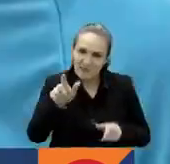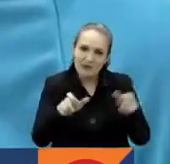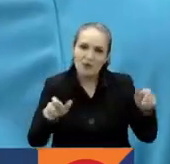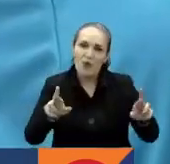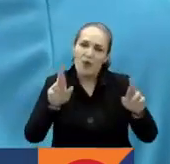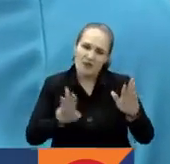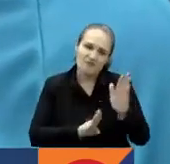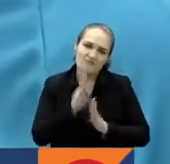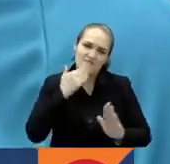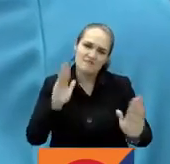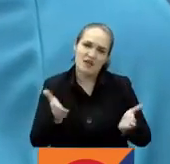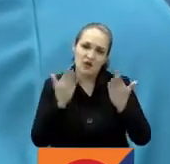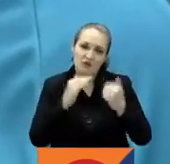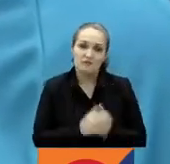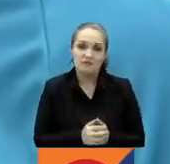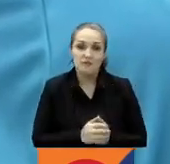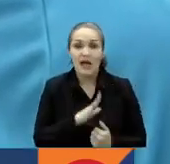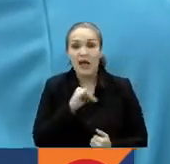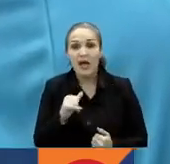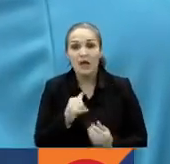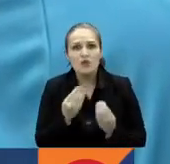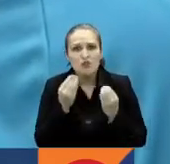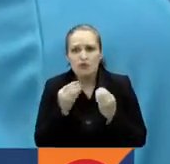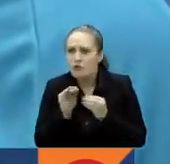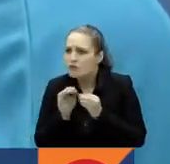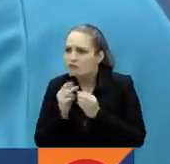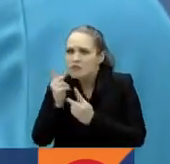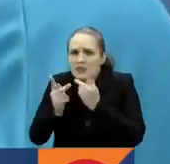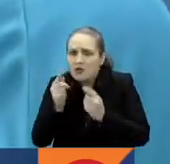mejore. Tiene muchos lugares para visitar,